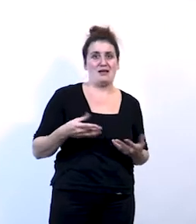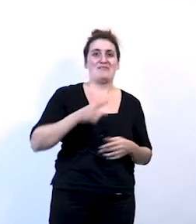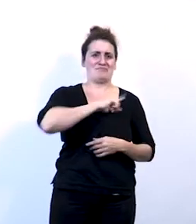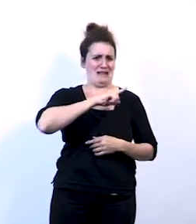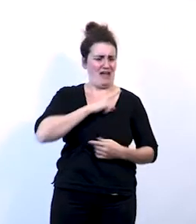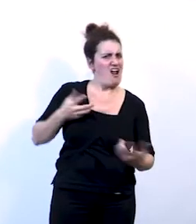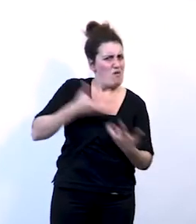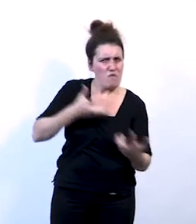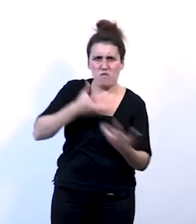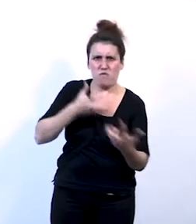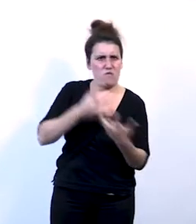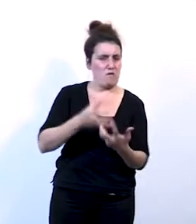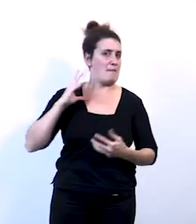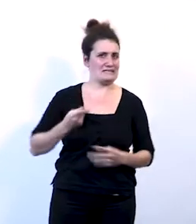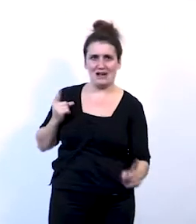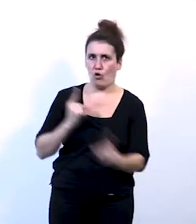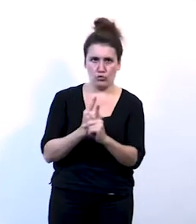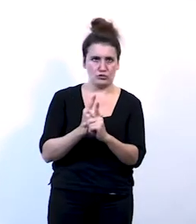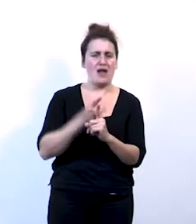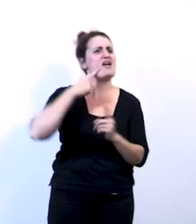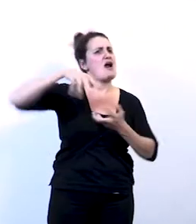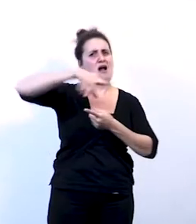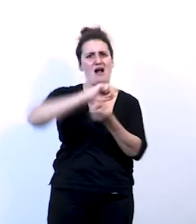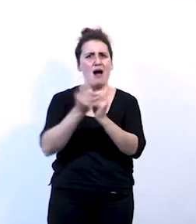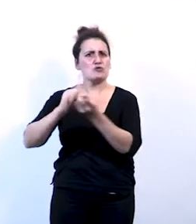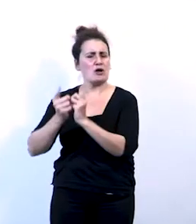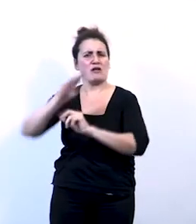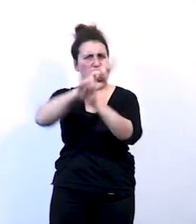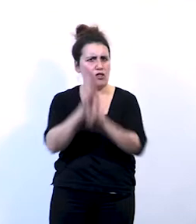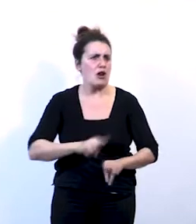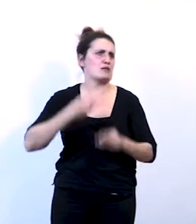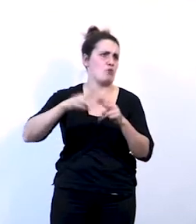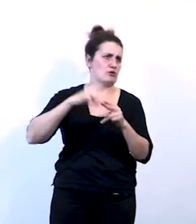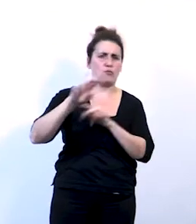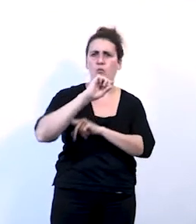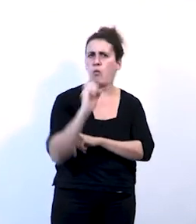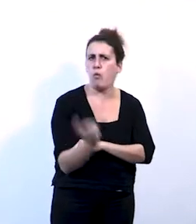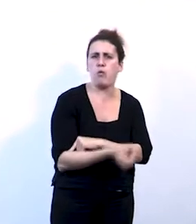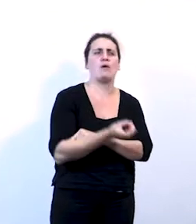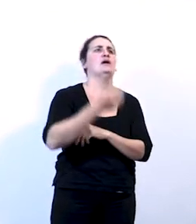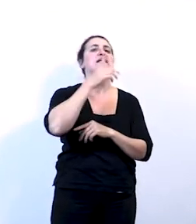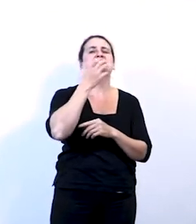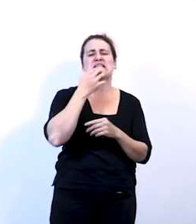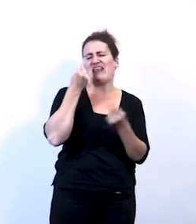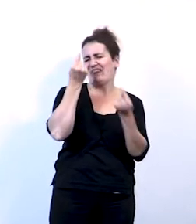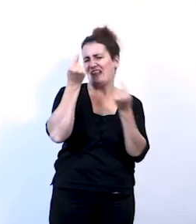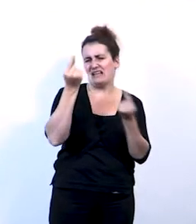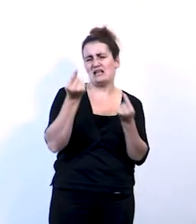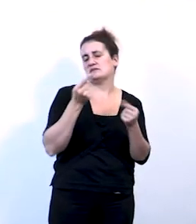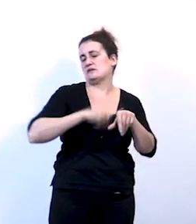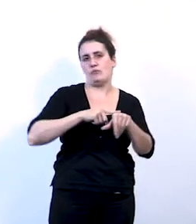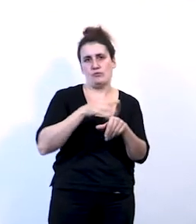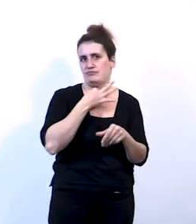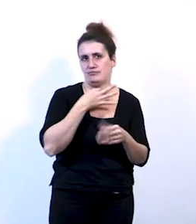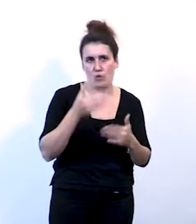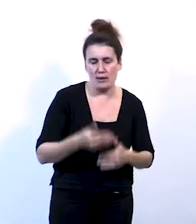en contra del pueblo palestino y se hicieron bastante cambios internacionales y políticos, en los que, si entro en los detalles, cojo más tiempo para otras